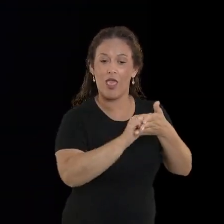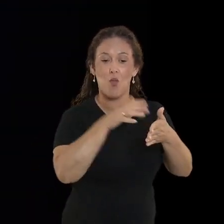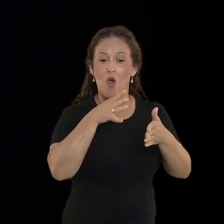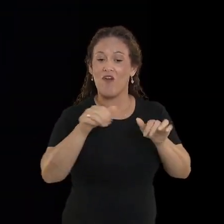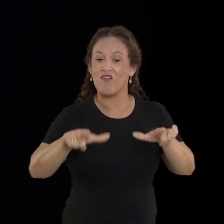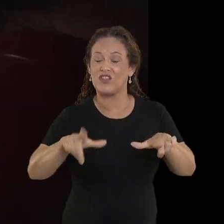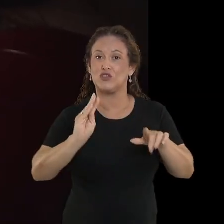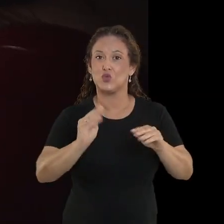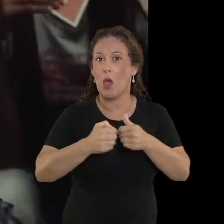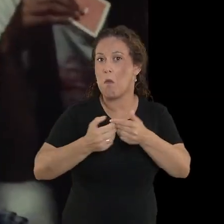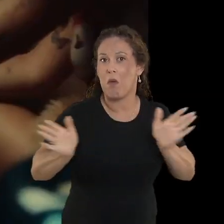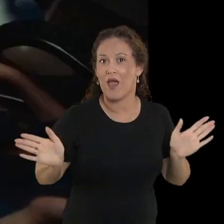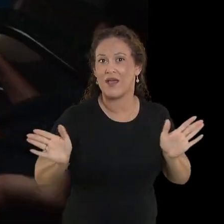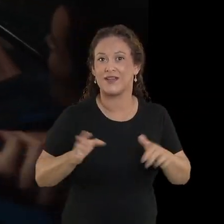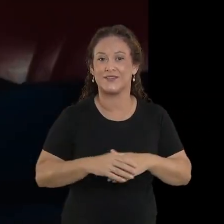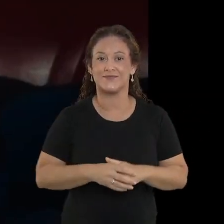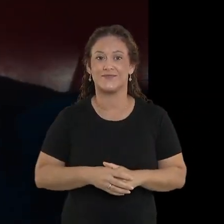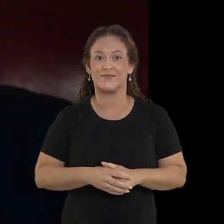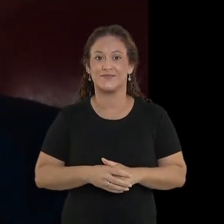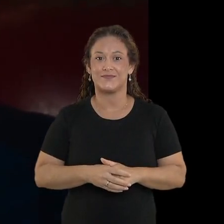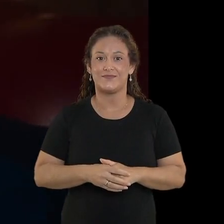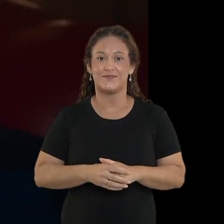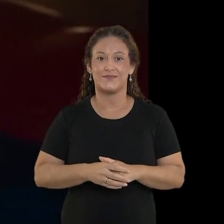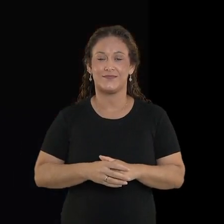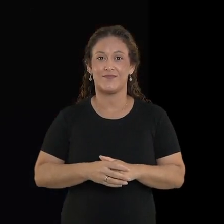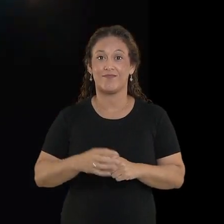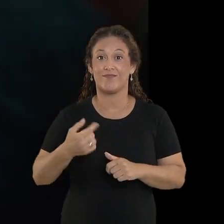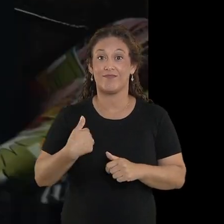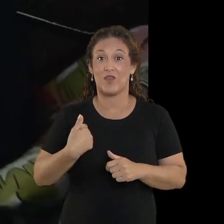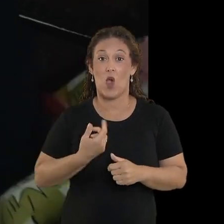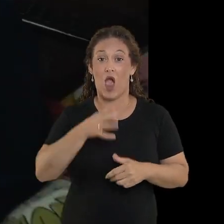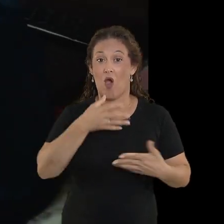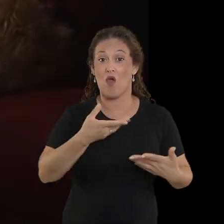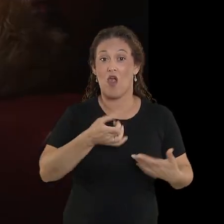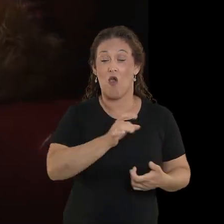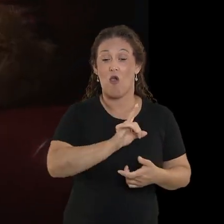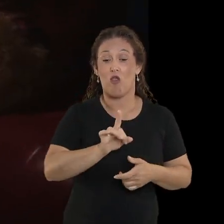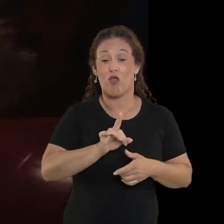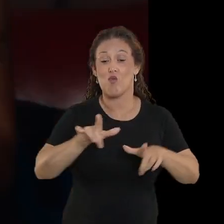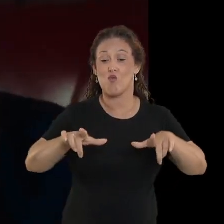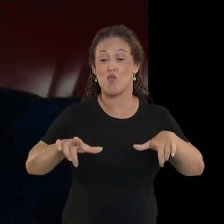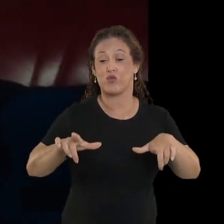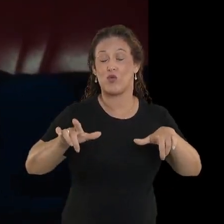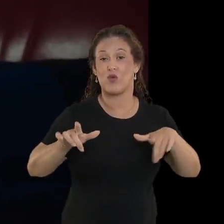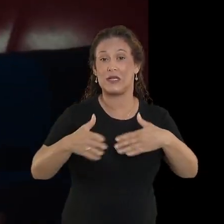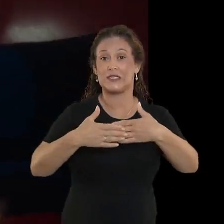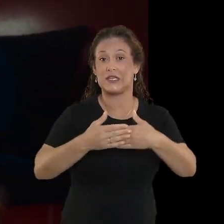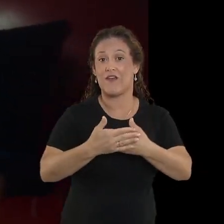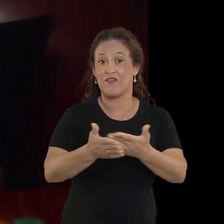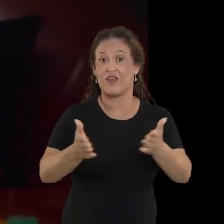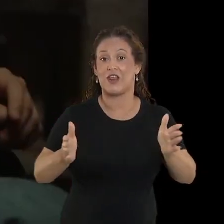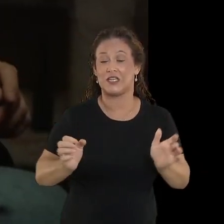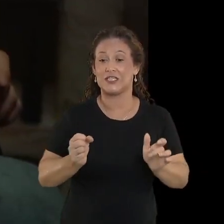habitación musical está abierta de par en par. Te veo tipo 12, ya estoy en el 11, la puerta está abierta,